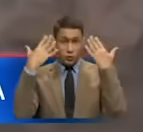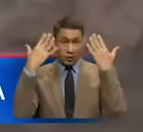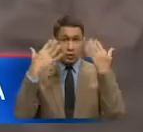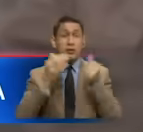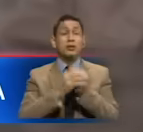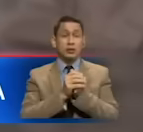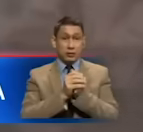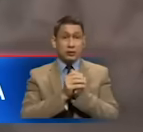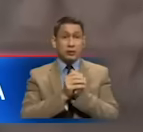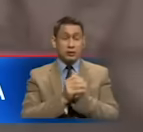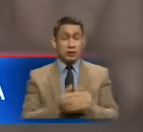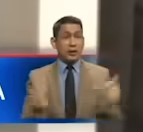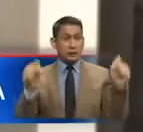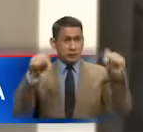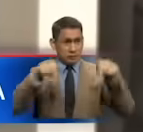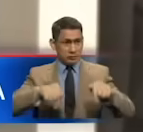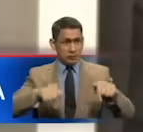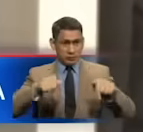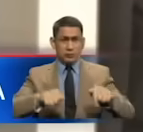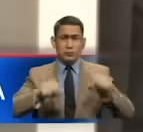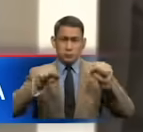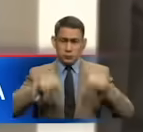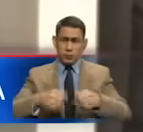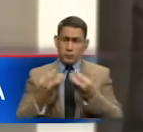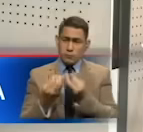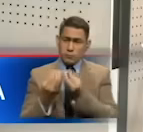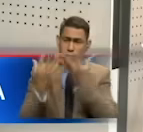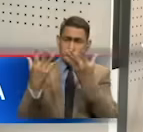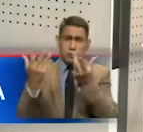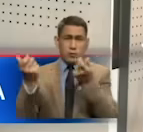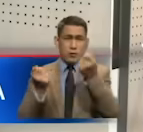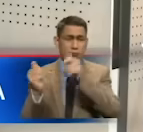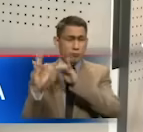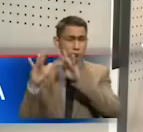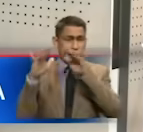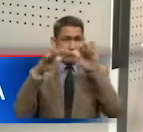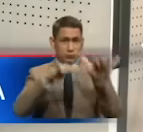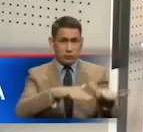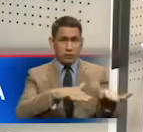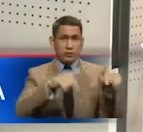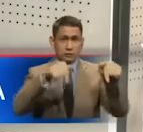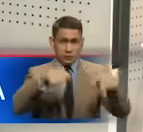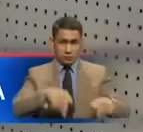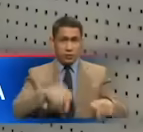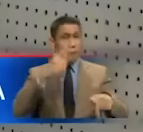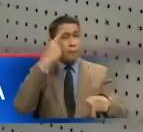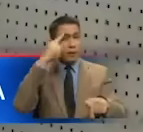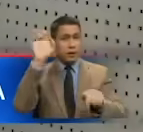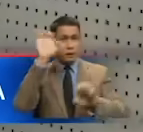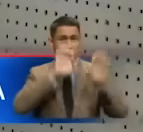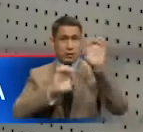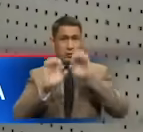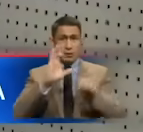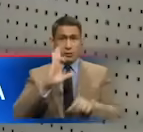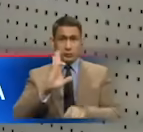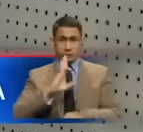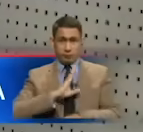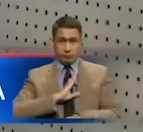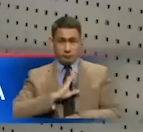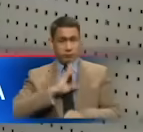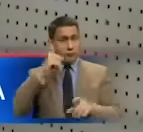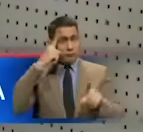cubículos para la atención a los usuarios, han venido decenas de ciudadanos a cumplir con este proceso de